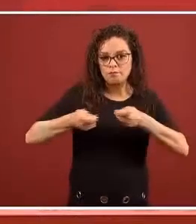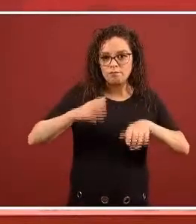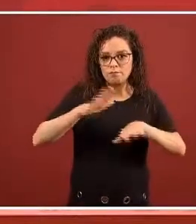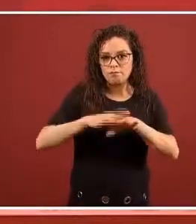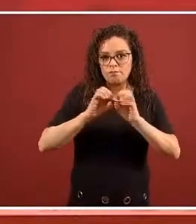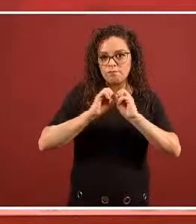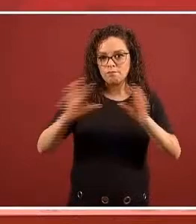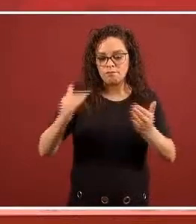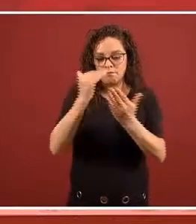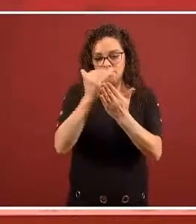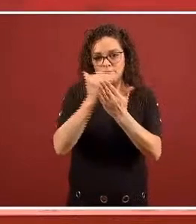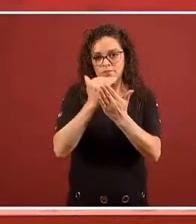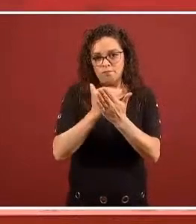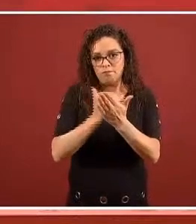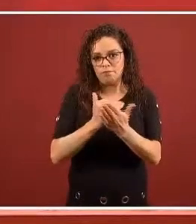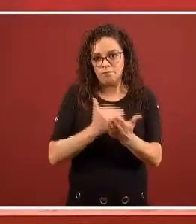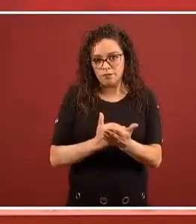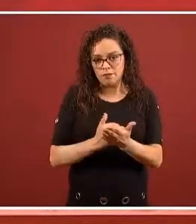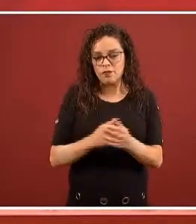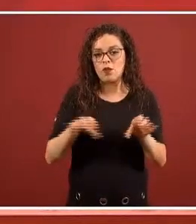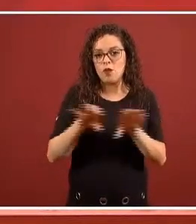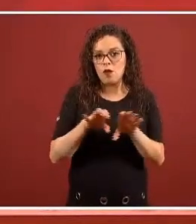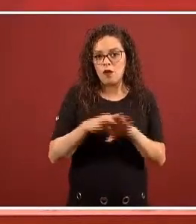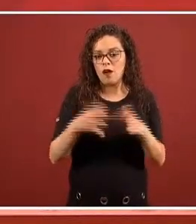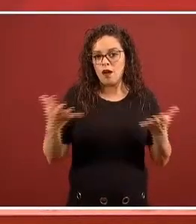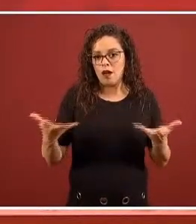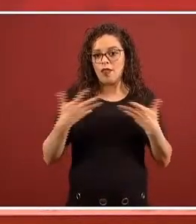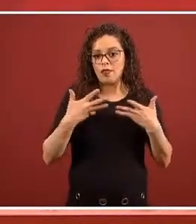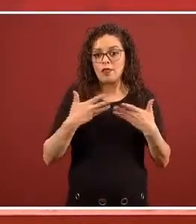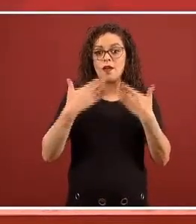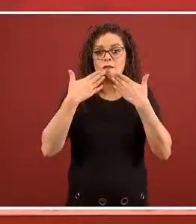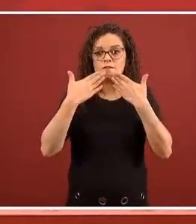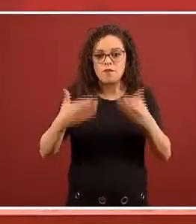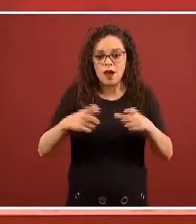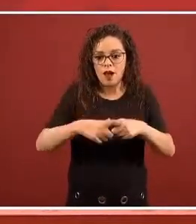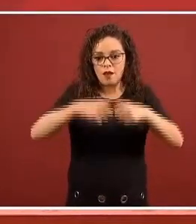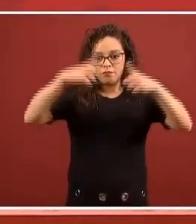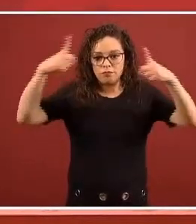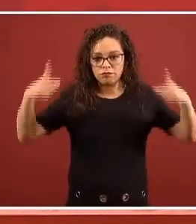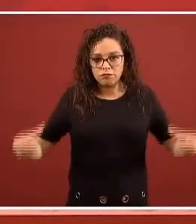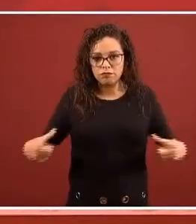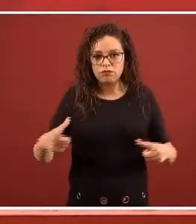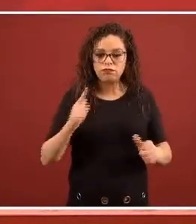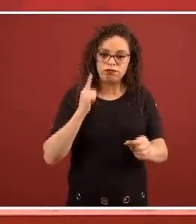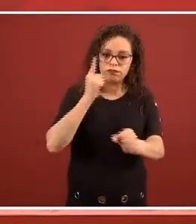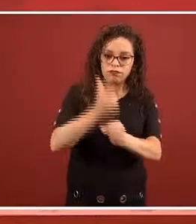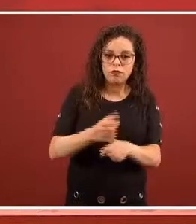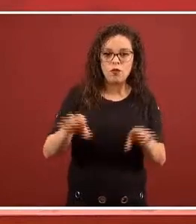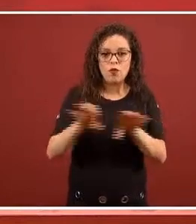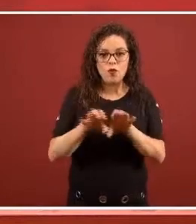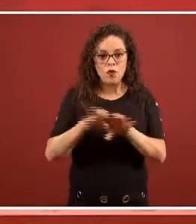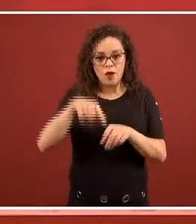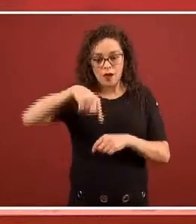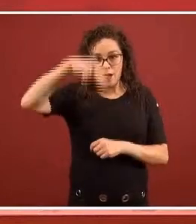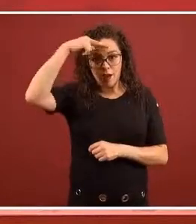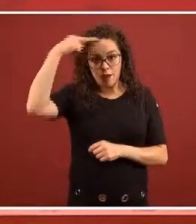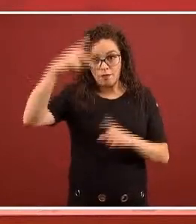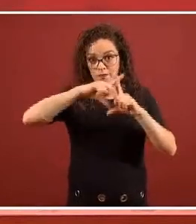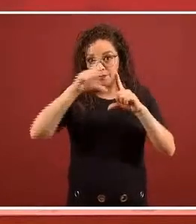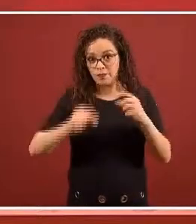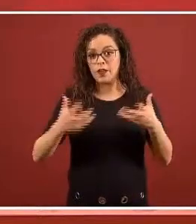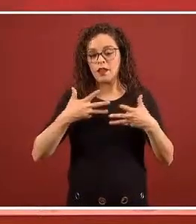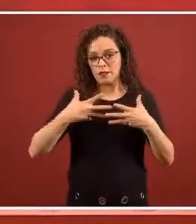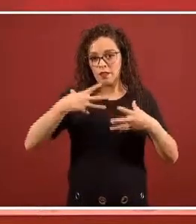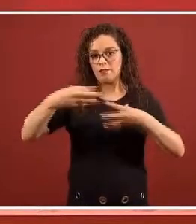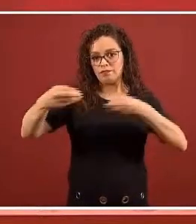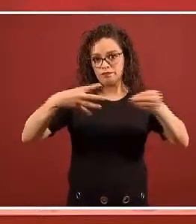gama o amplia presentación que tenemos de la epidemia en México, en donde no todas las entidades federativas y no